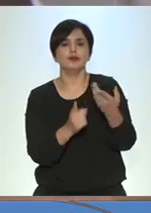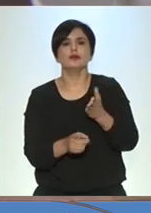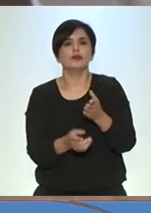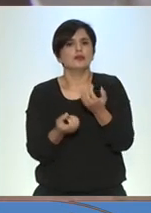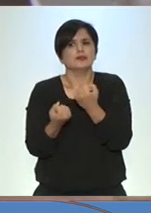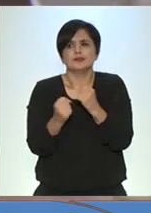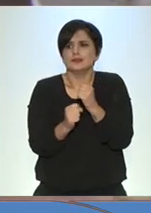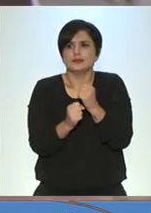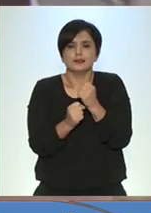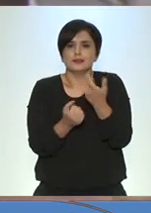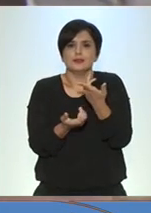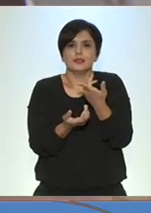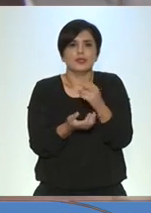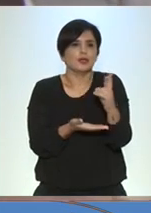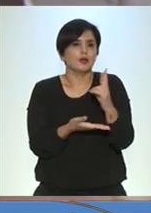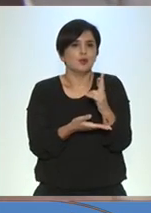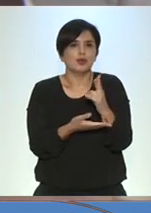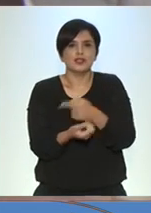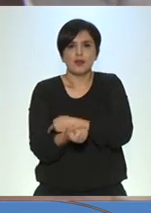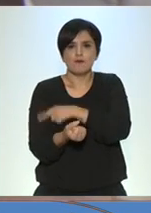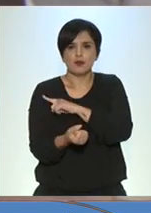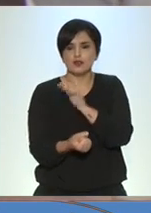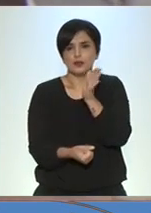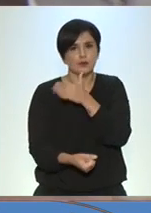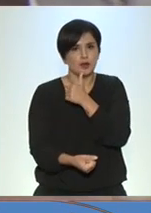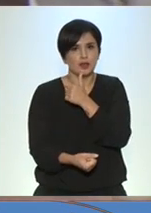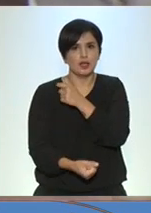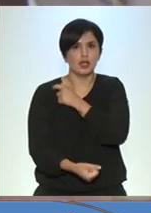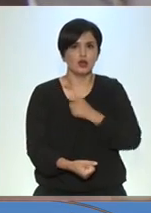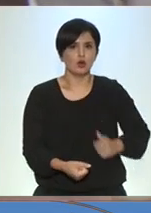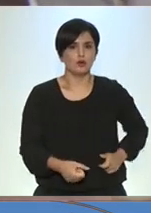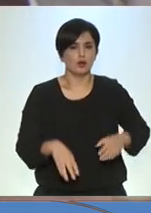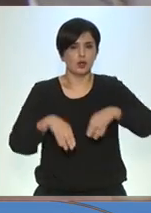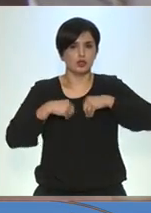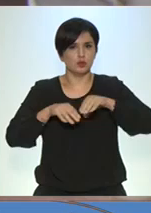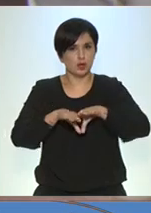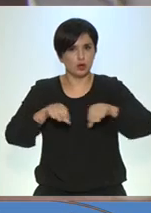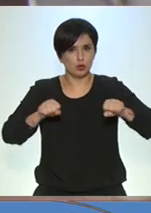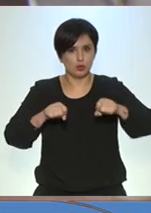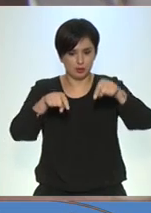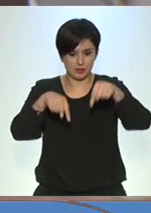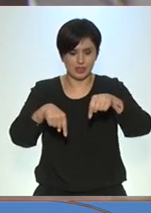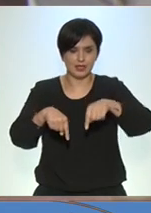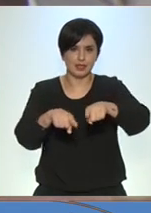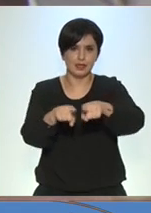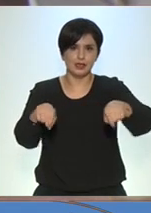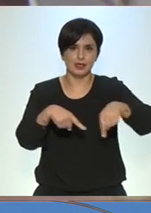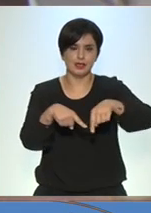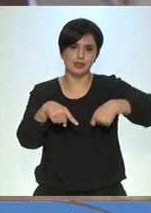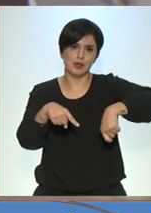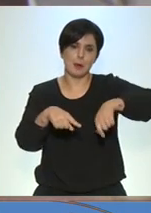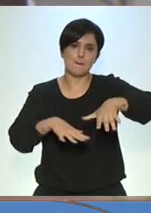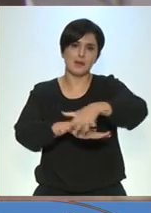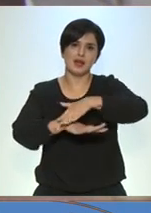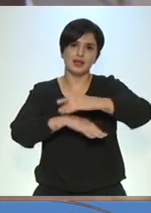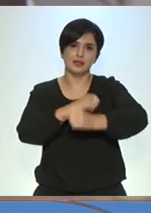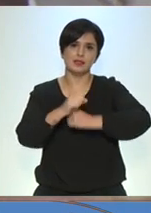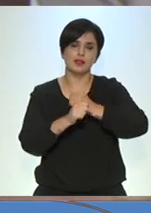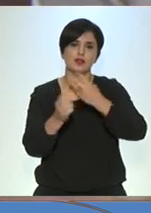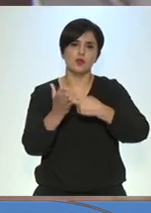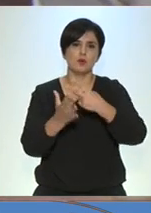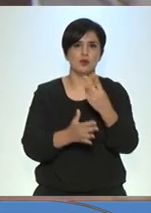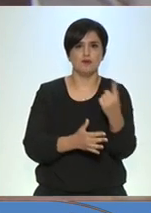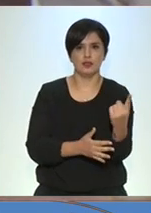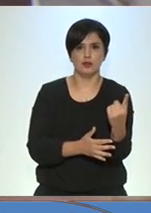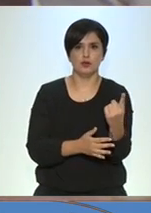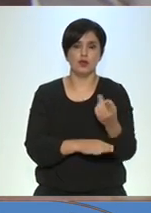cual no hay una respuesta contundente. El Gobierno debe asumir estos compromisos en la sala del Senado para la crisis del año 2021